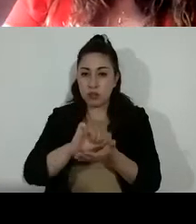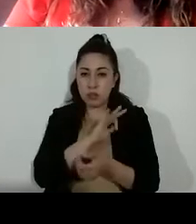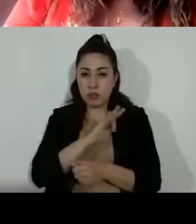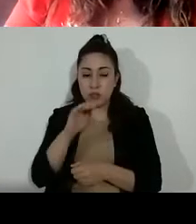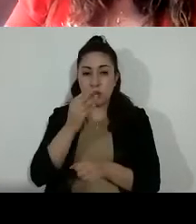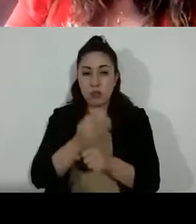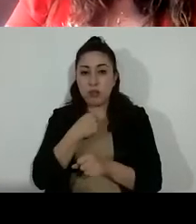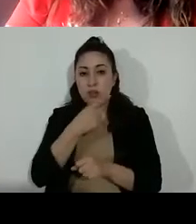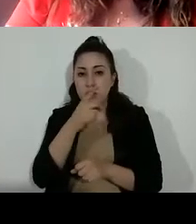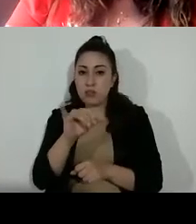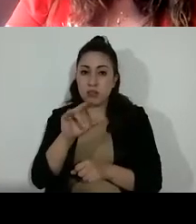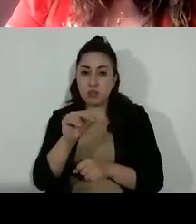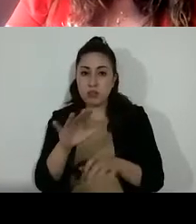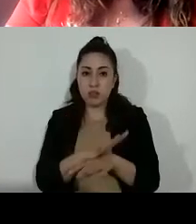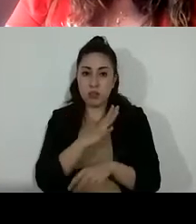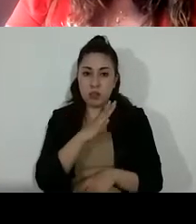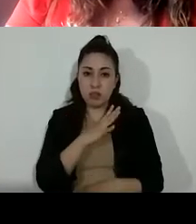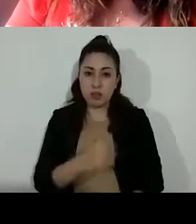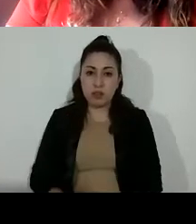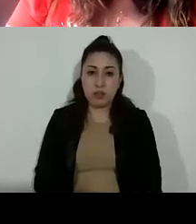por favor?